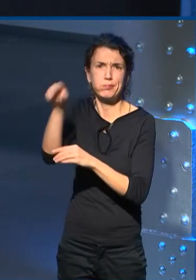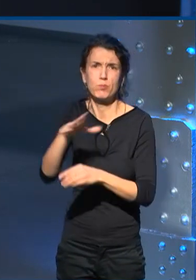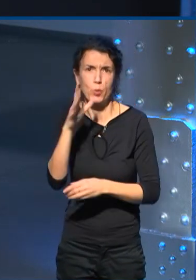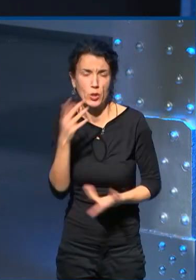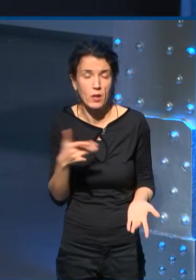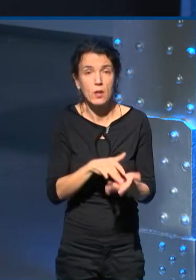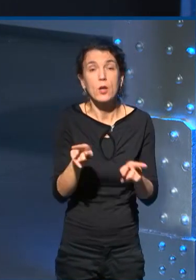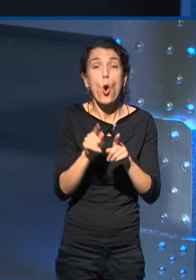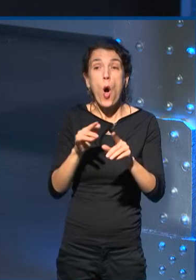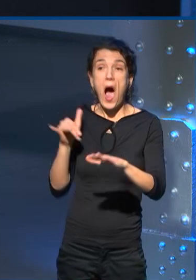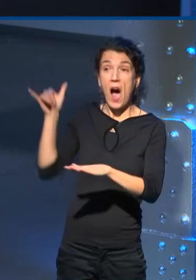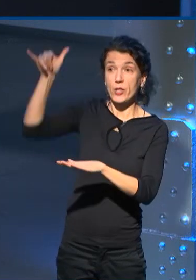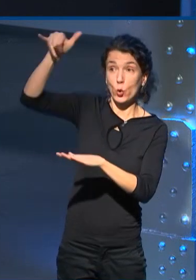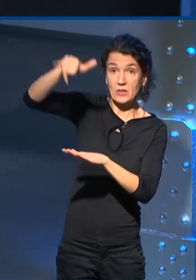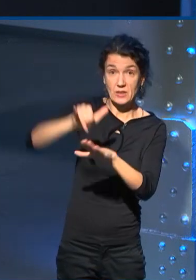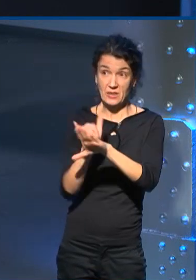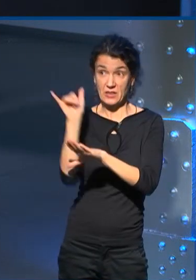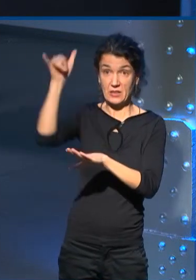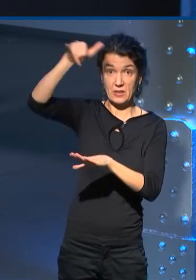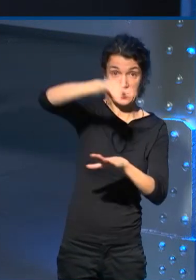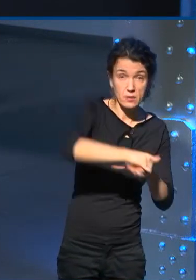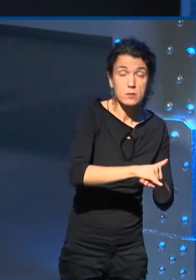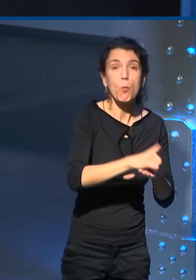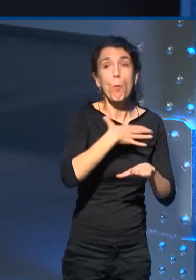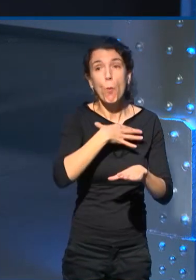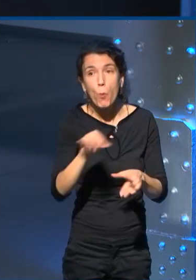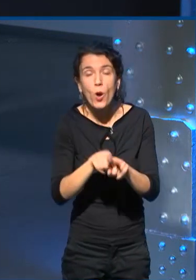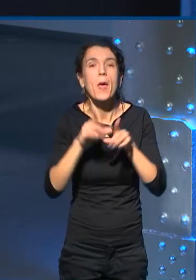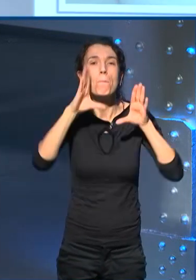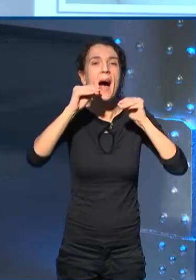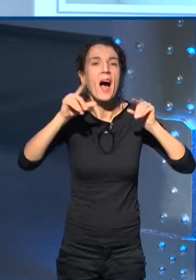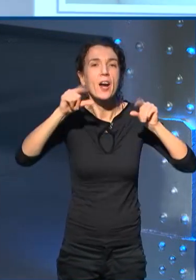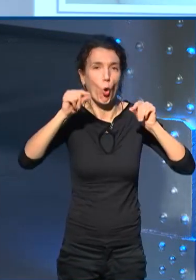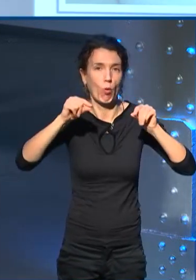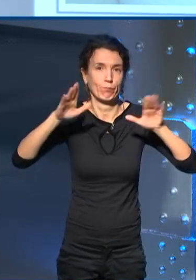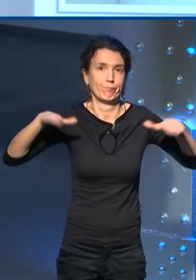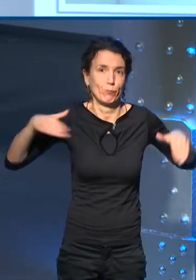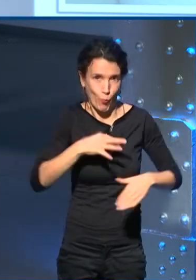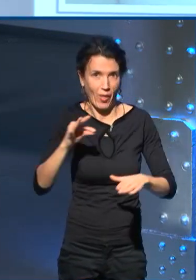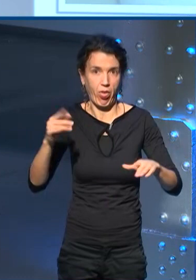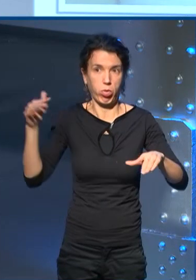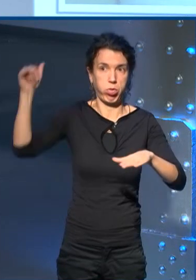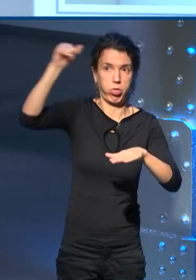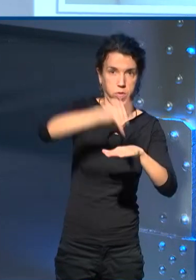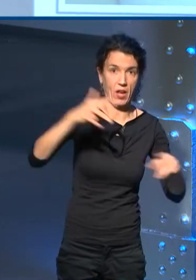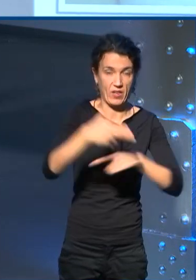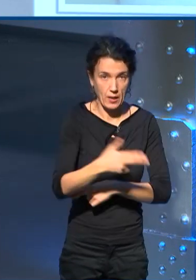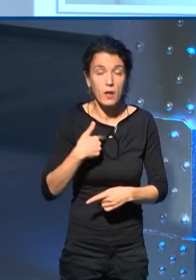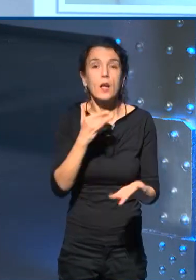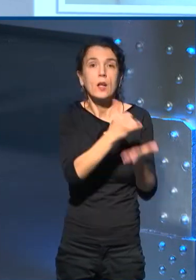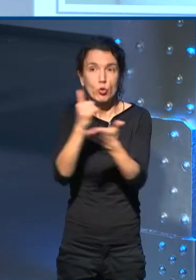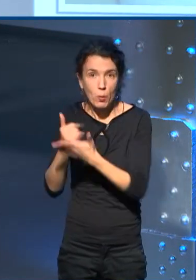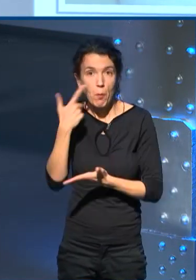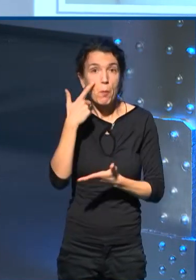Pues cuando un avión despega o aterriza, tiene una probabilidad de encontrarse con una bandada de pájaros. Entonces, eso también hay que testearlo, que las estructuras del avión